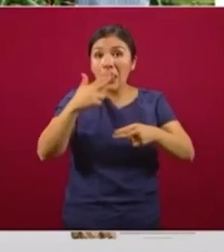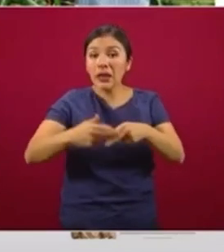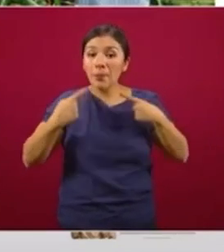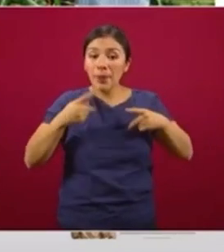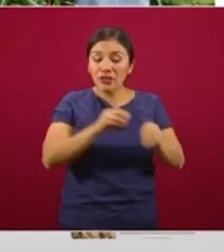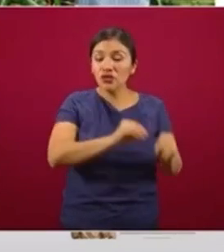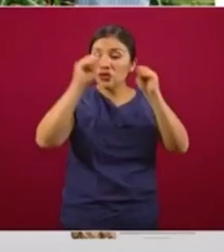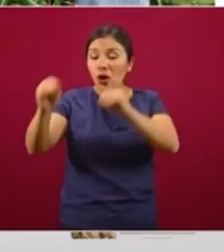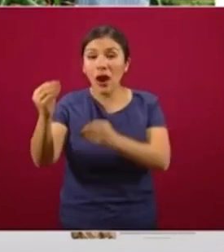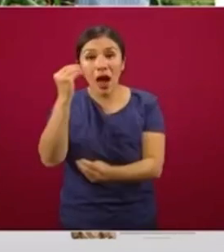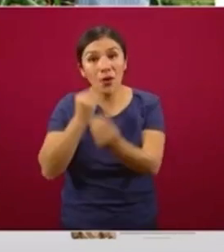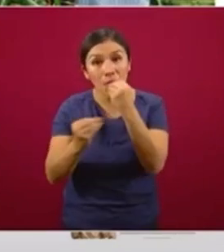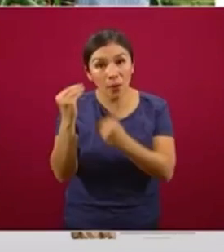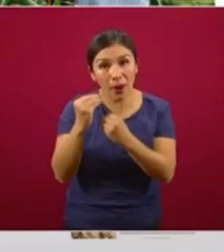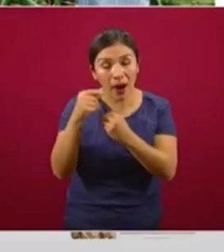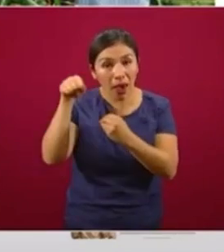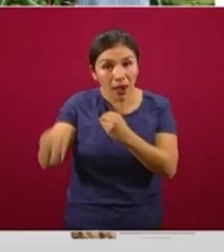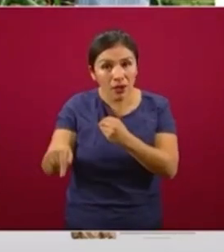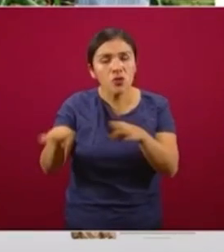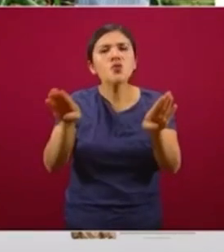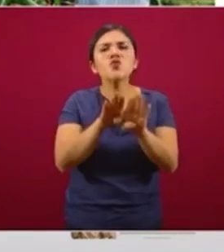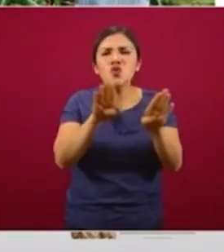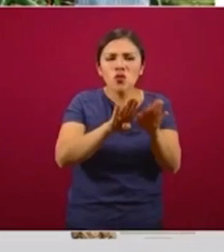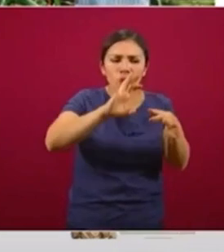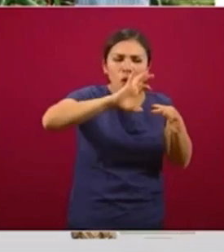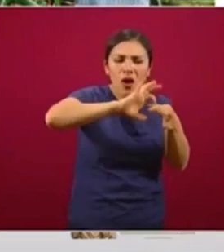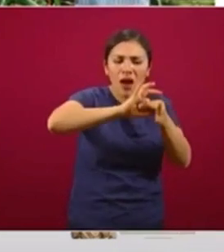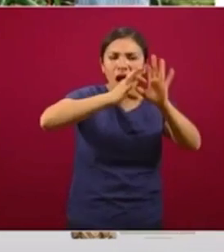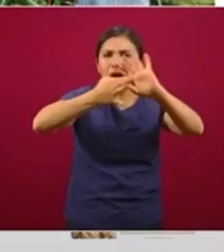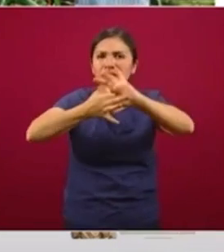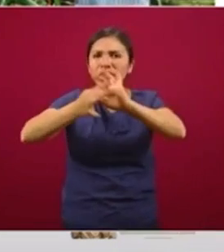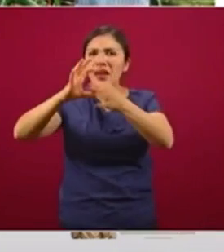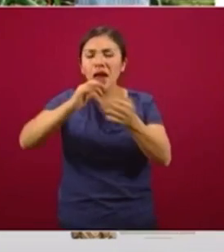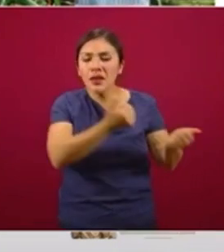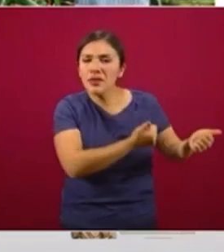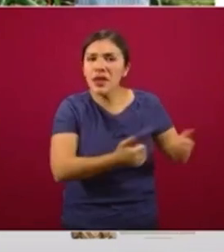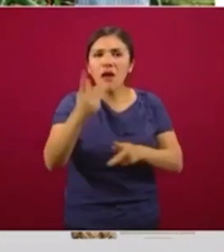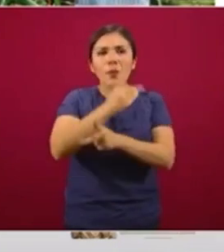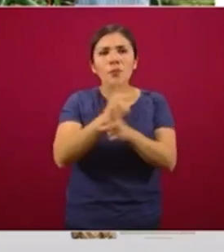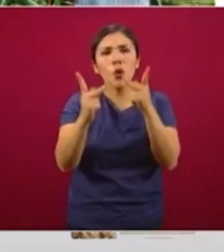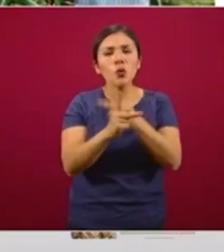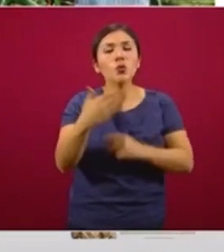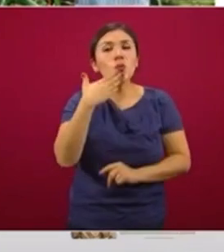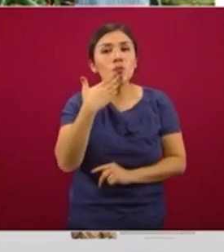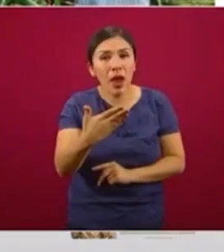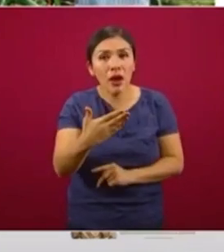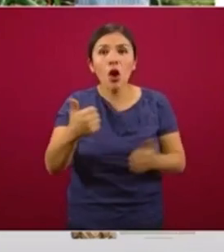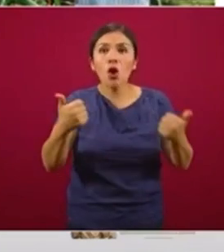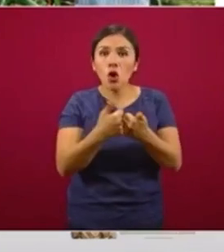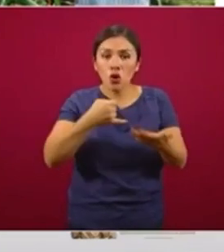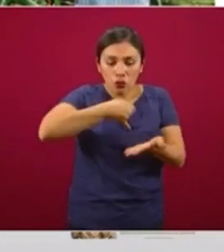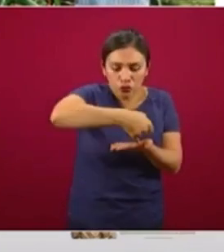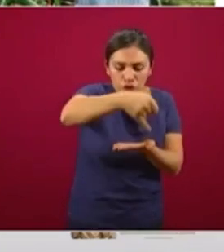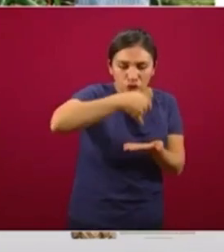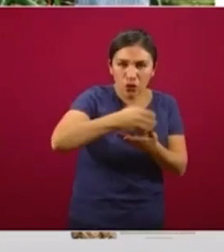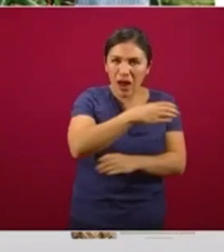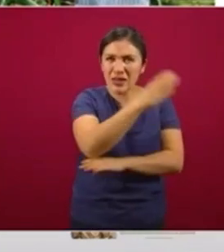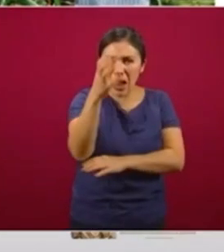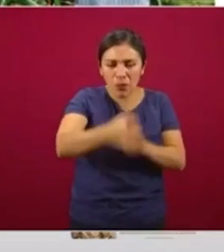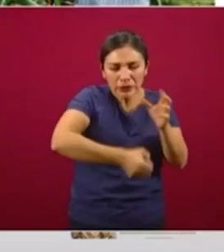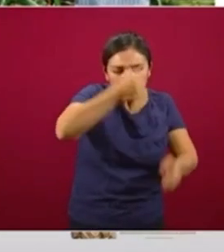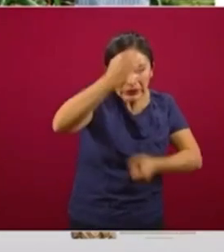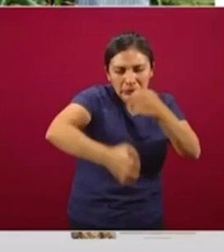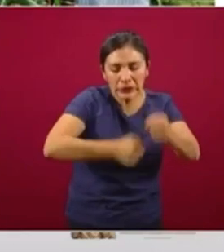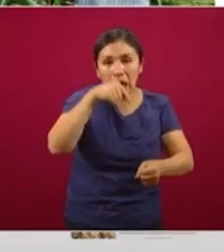consumidor, cómo vamos articulando la entrega de estos productos desde la cosecha a través de los instrumentos de